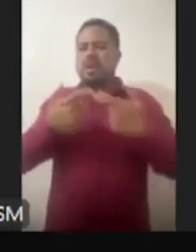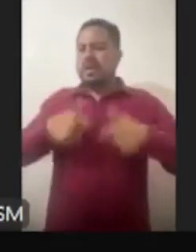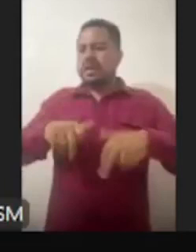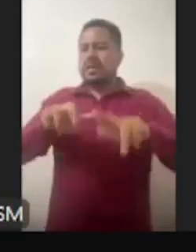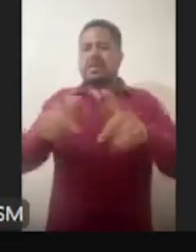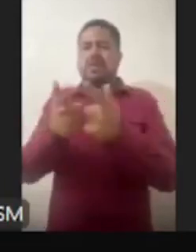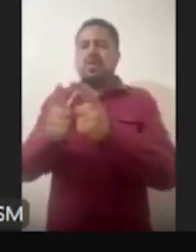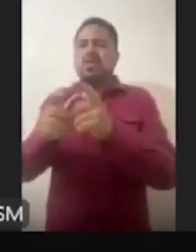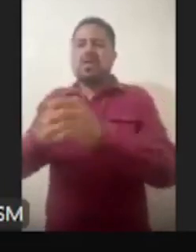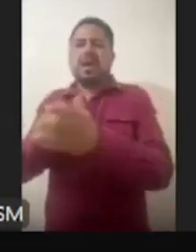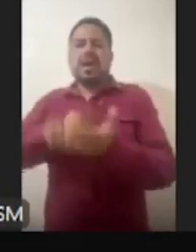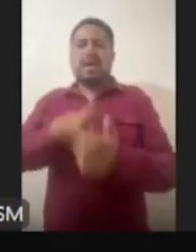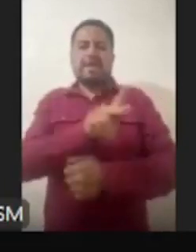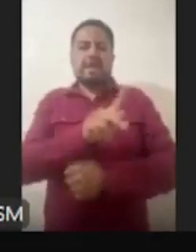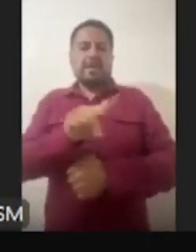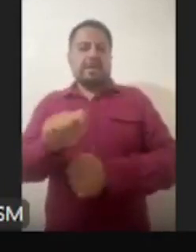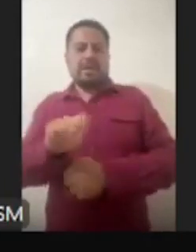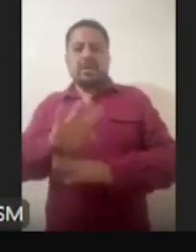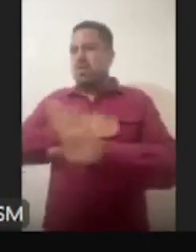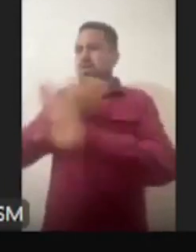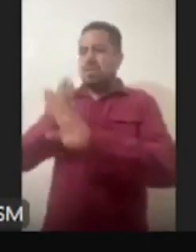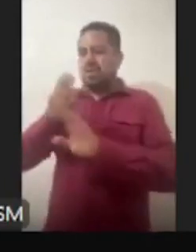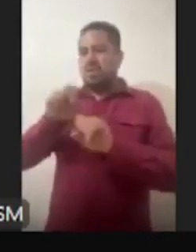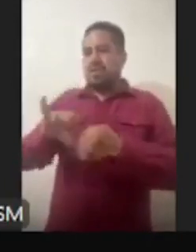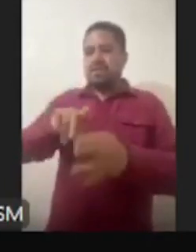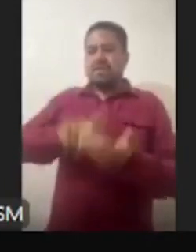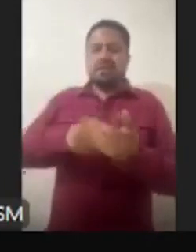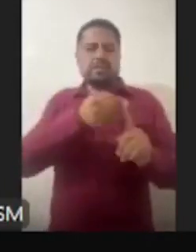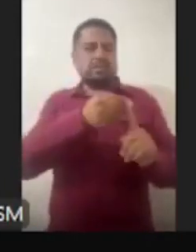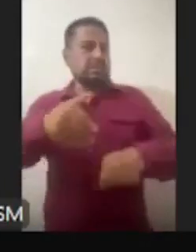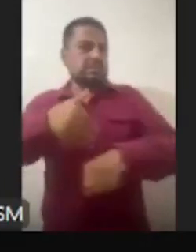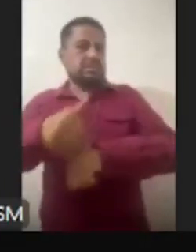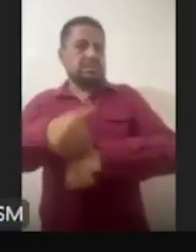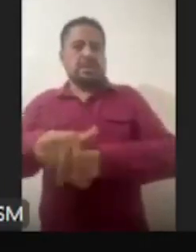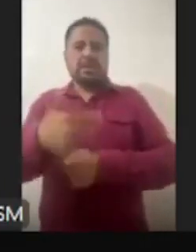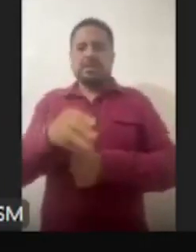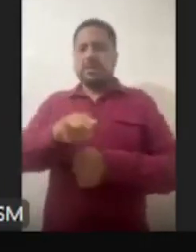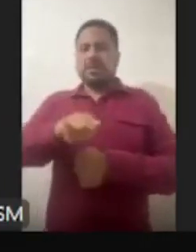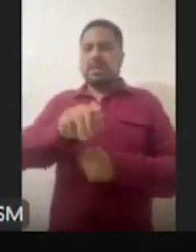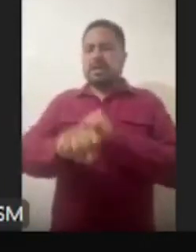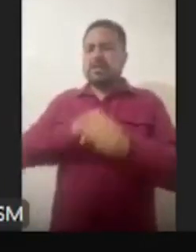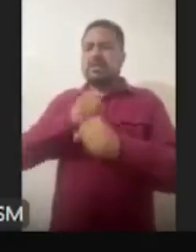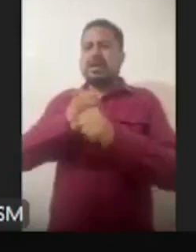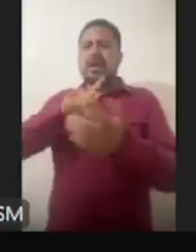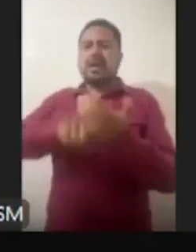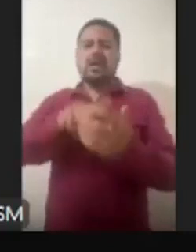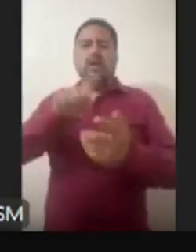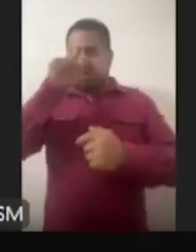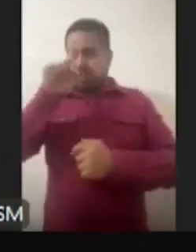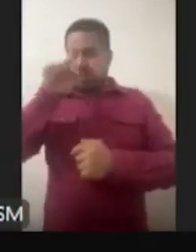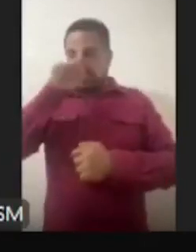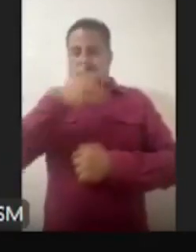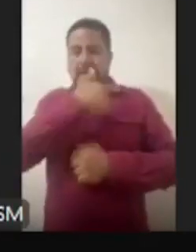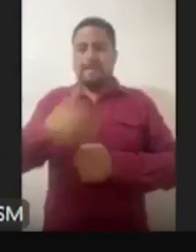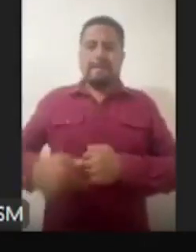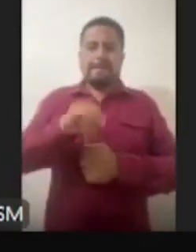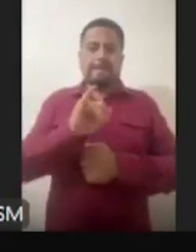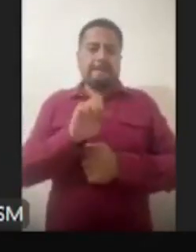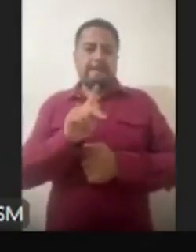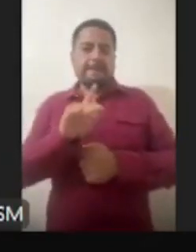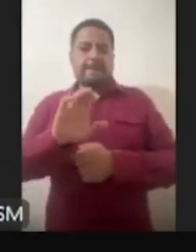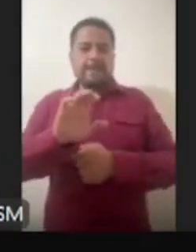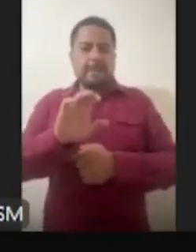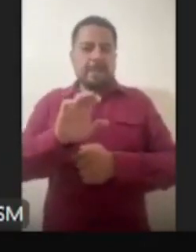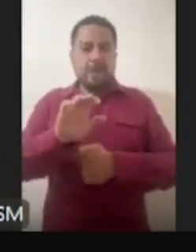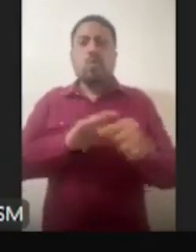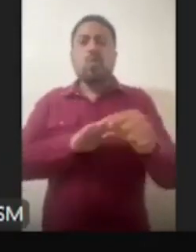Trabajo en contra del oficio 726 del 13 de mayo, suscrito por la consejera presidenta del IEPC, mediante el cual se comunicó al